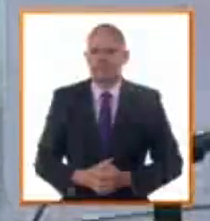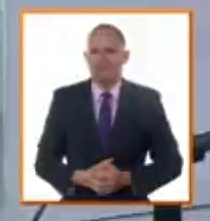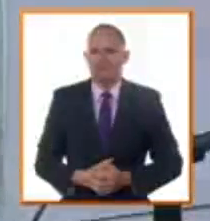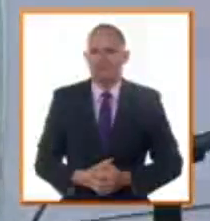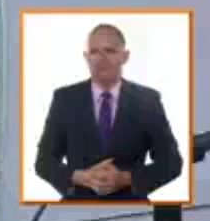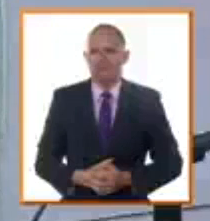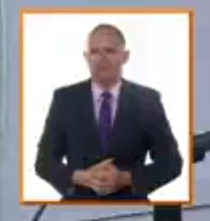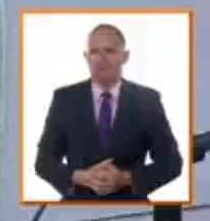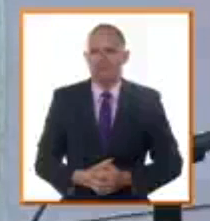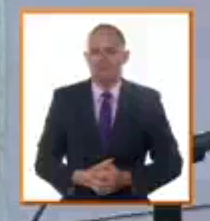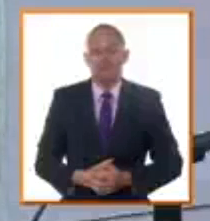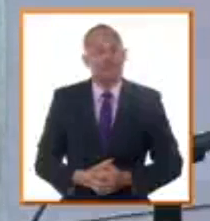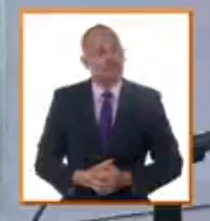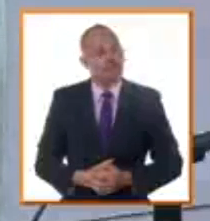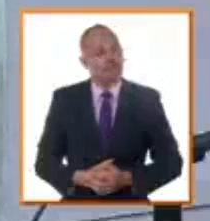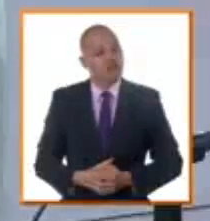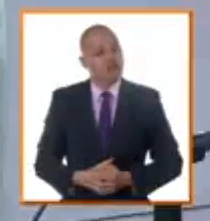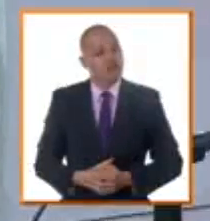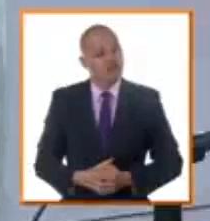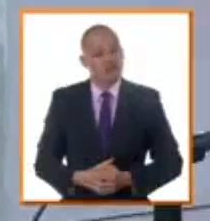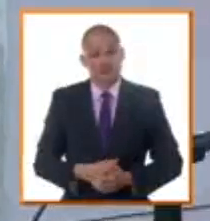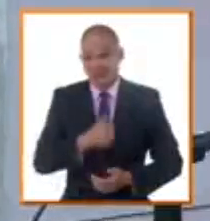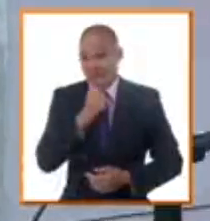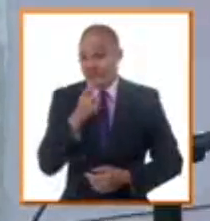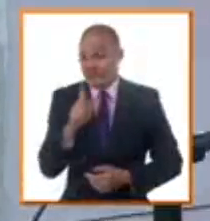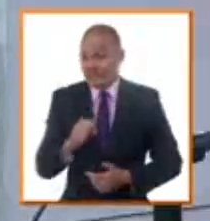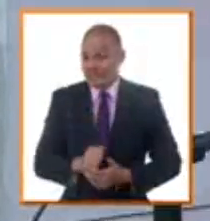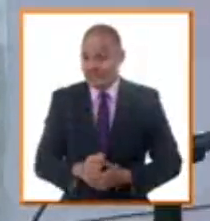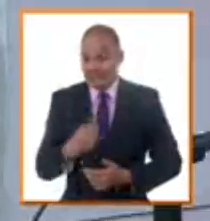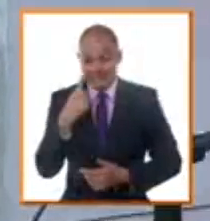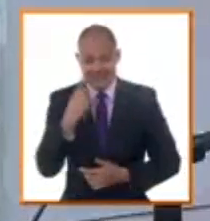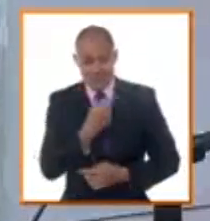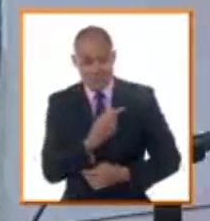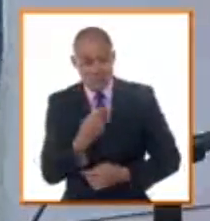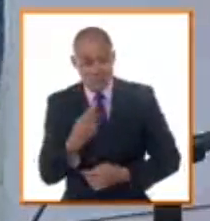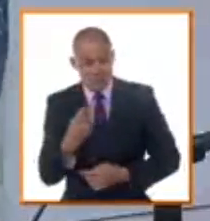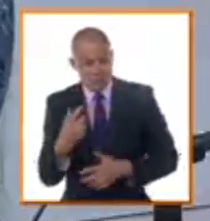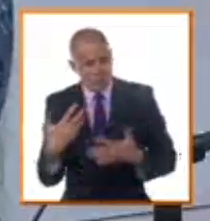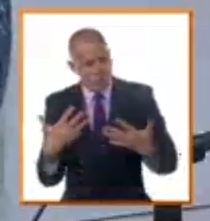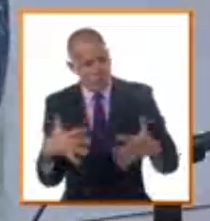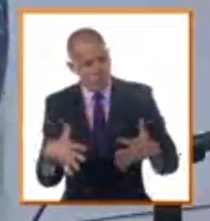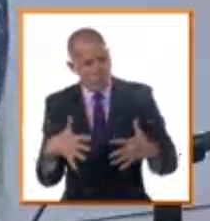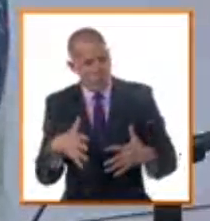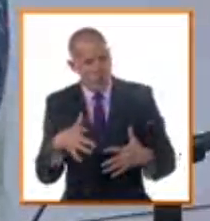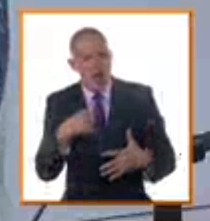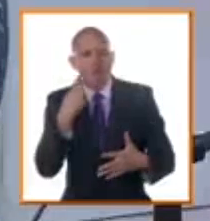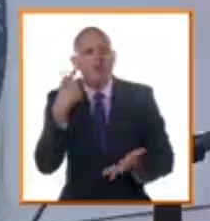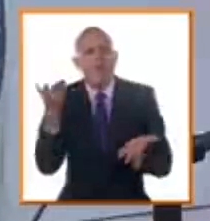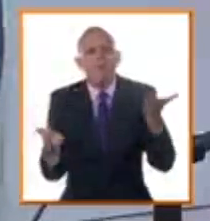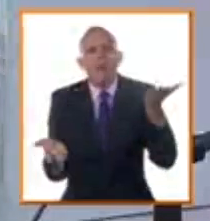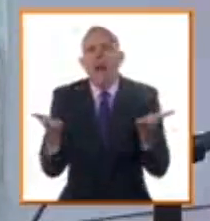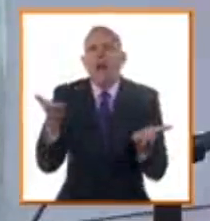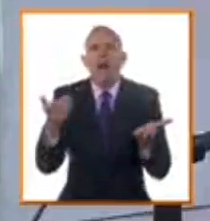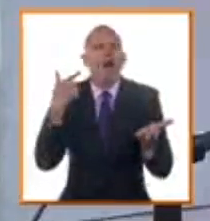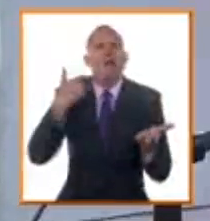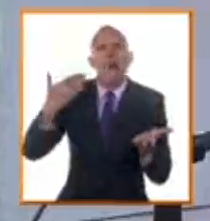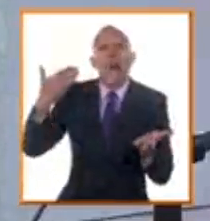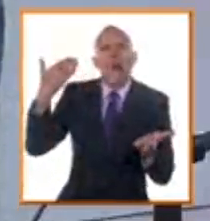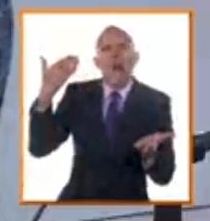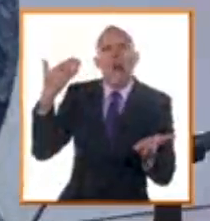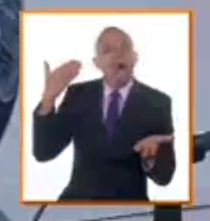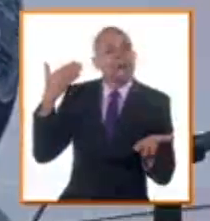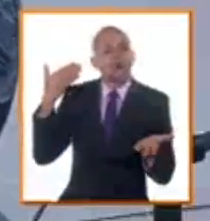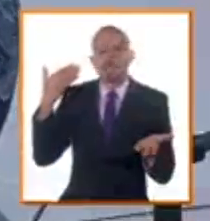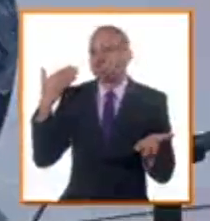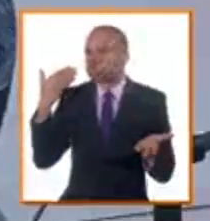Realmente no hay otra palabra para calificar lo que ha pasado. Se comparaba con las inundaciones del ciclón Flora que ocurrieron nada menos que